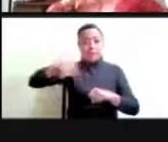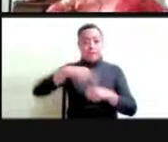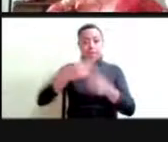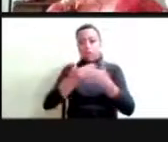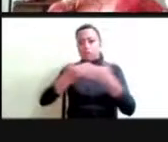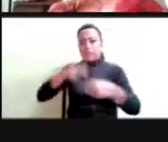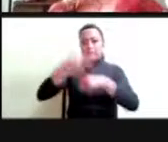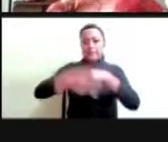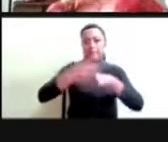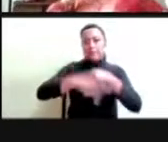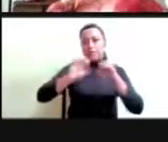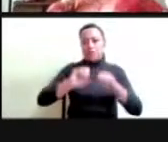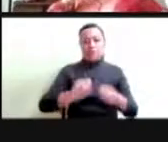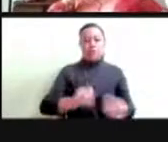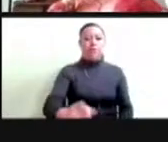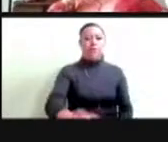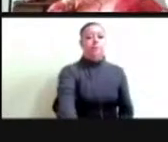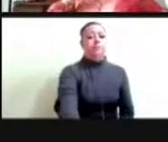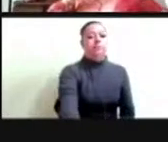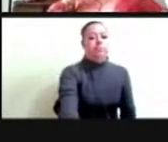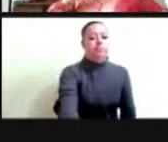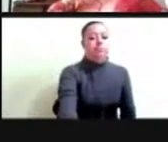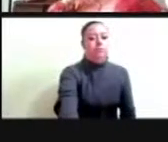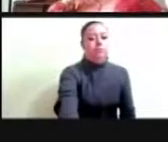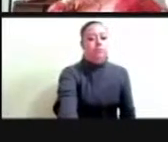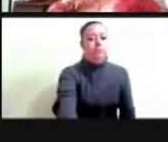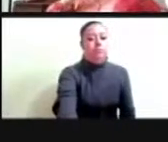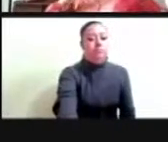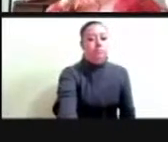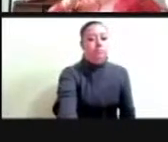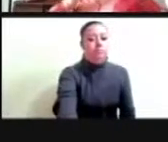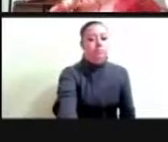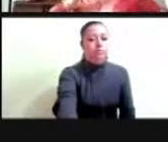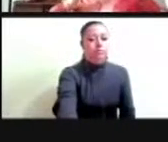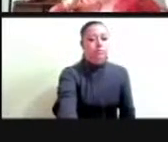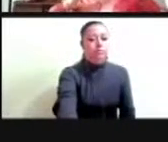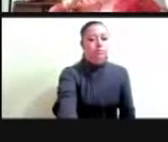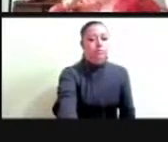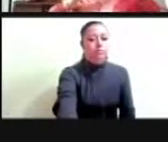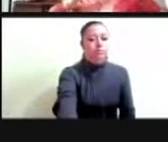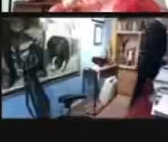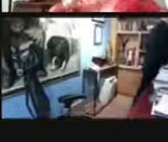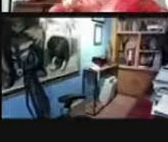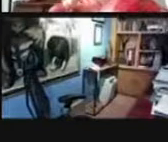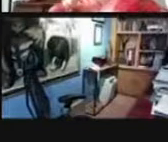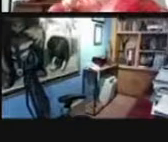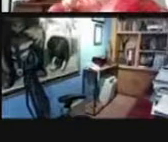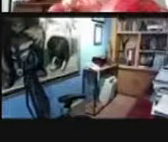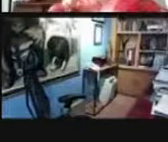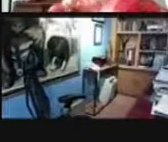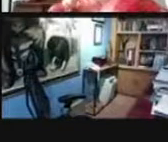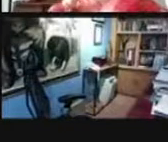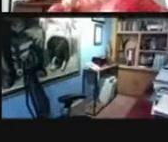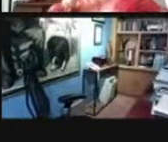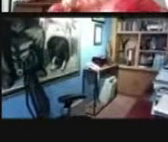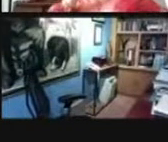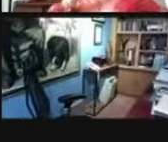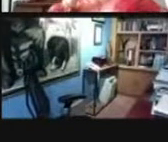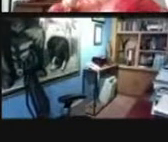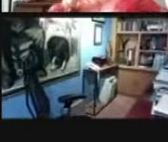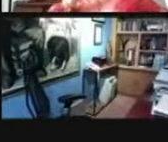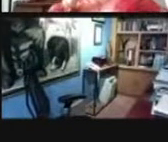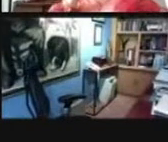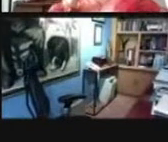resistir, asimilar, adaptarse y recuperarse del impacto y efectos de un fenómeno perturbador en un corto plazo de manera